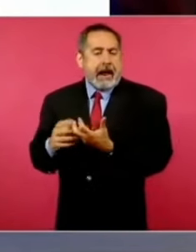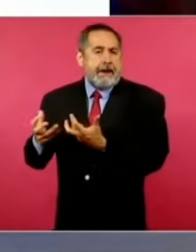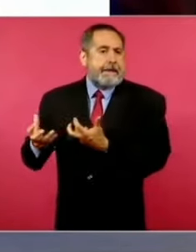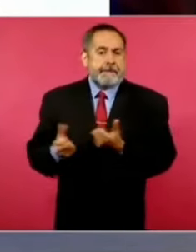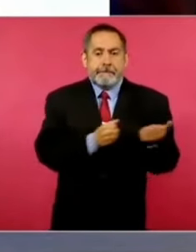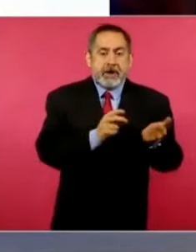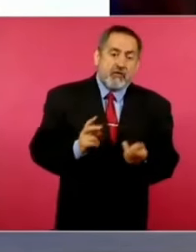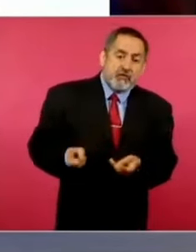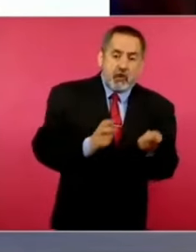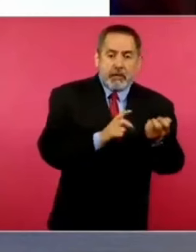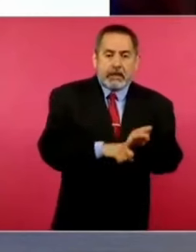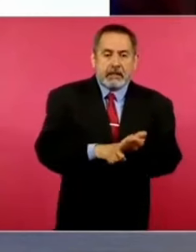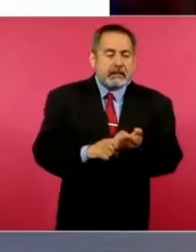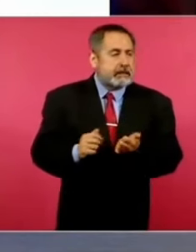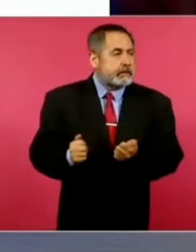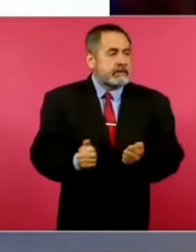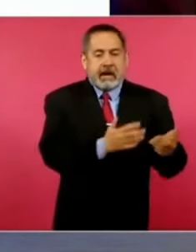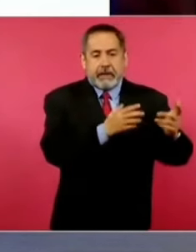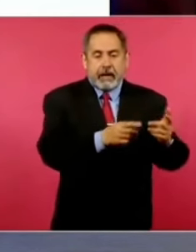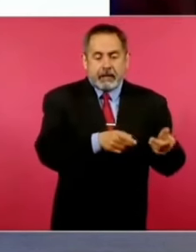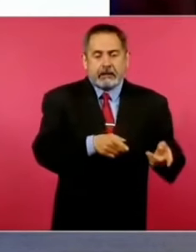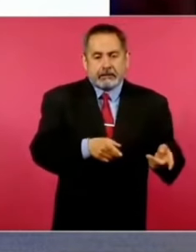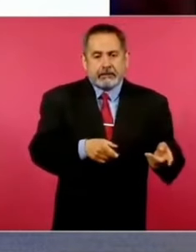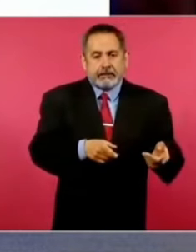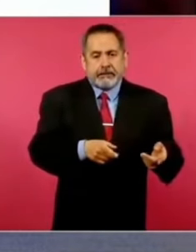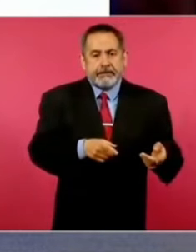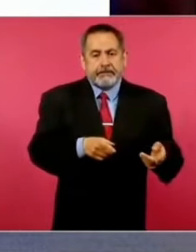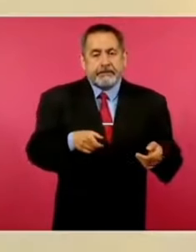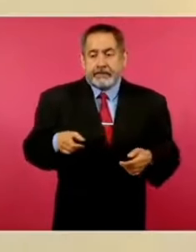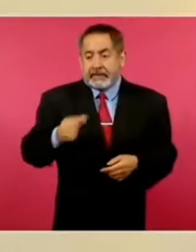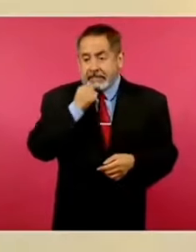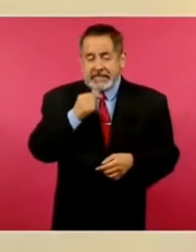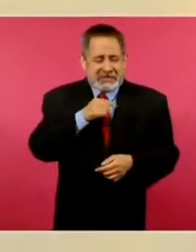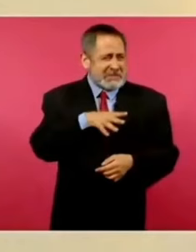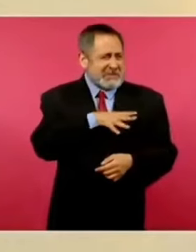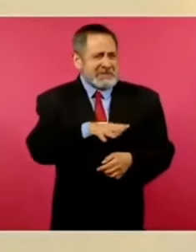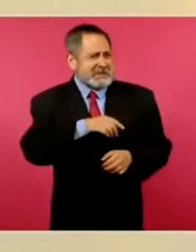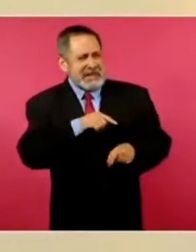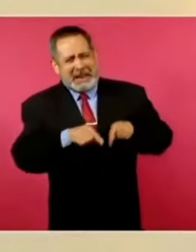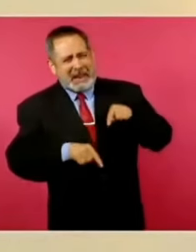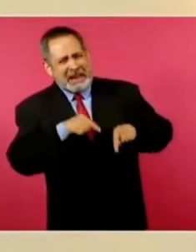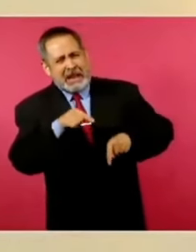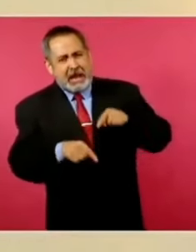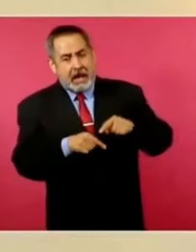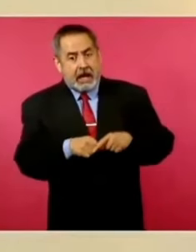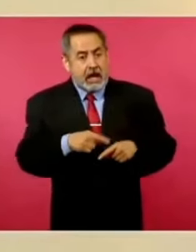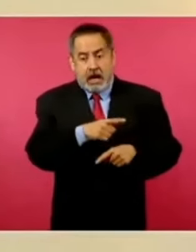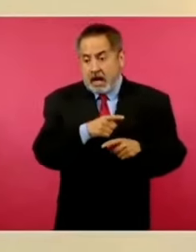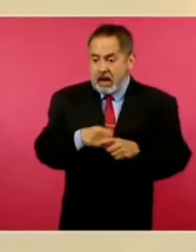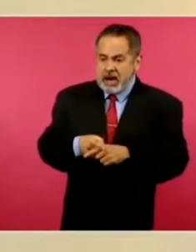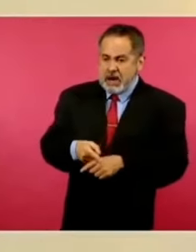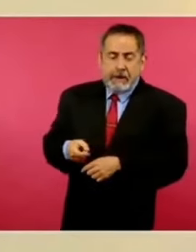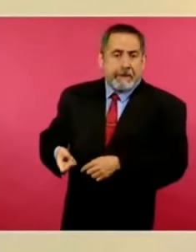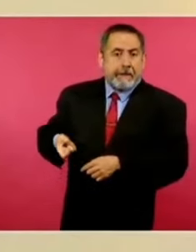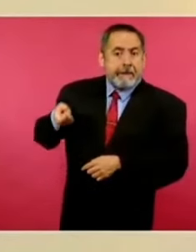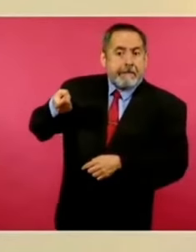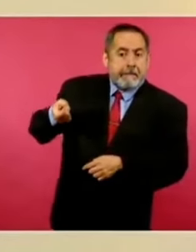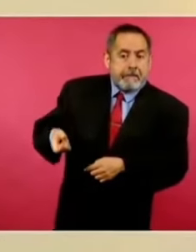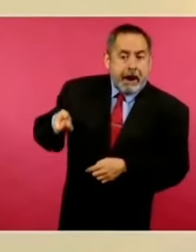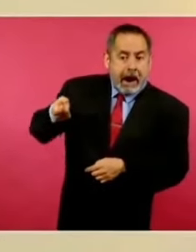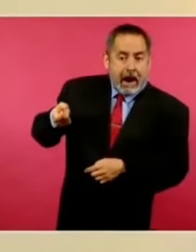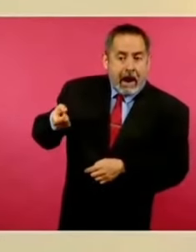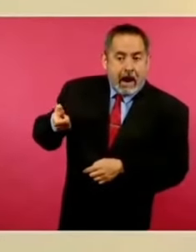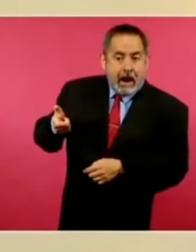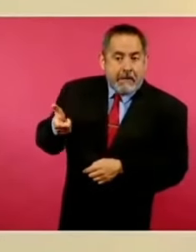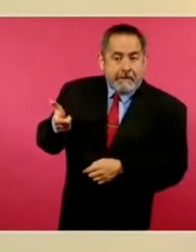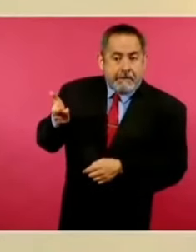eh privarlo de su libertad al oponer resistencia Emiliano fue agredido con un arma de fuego lo que le provocó la